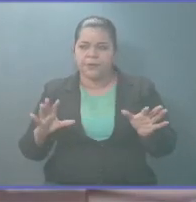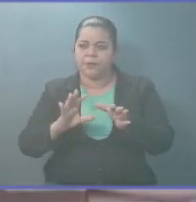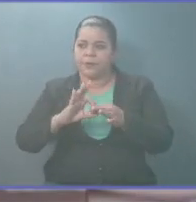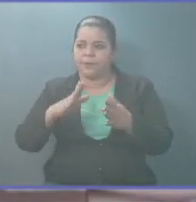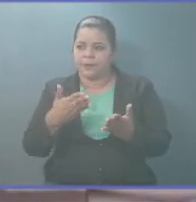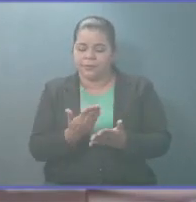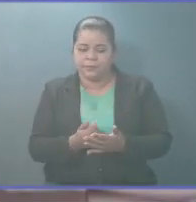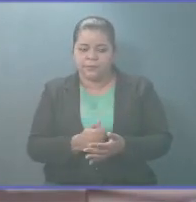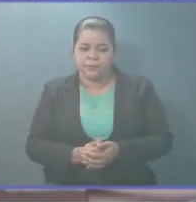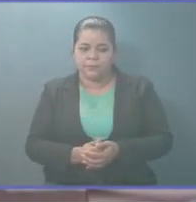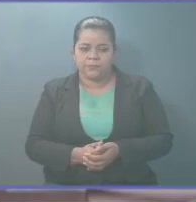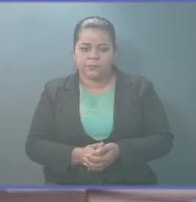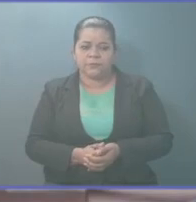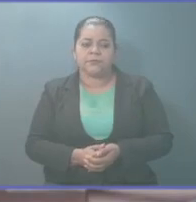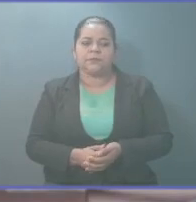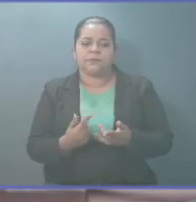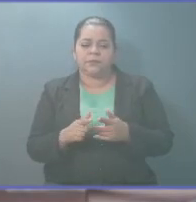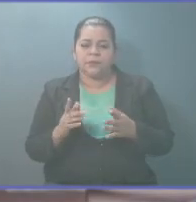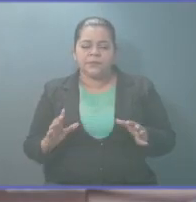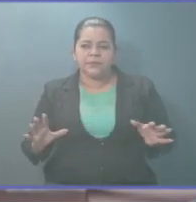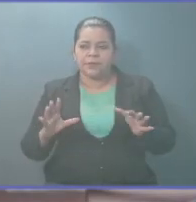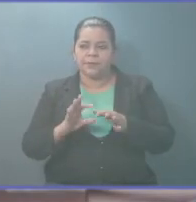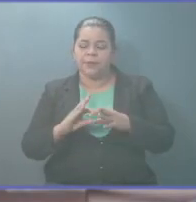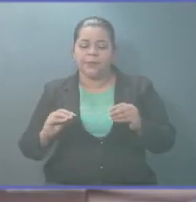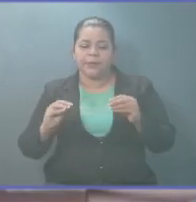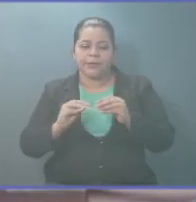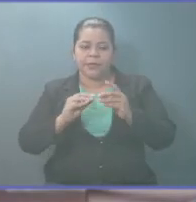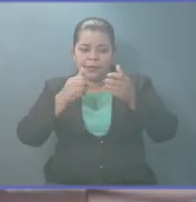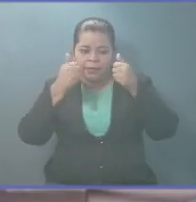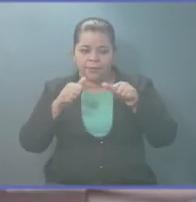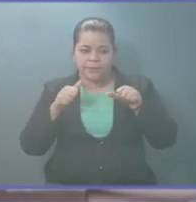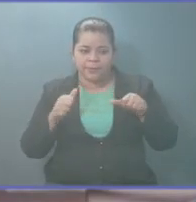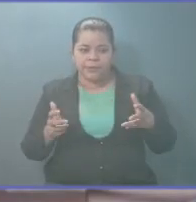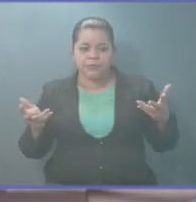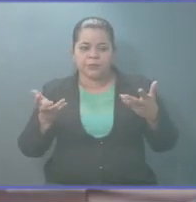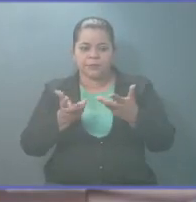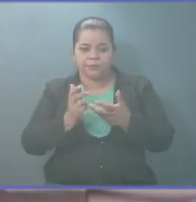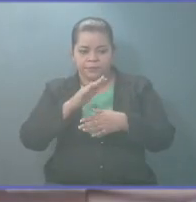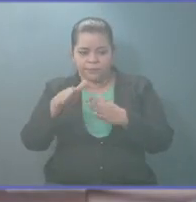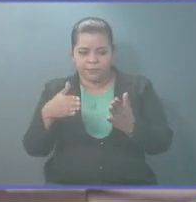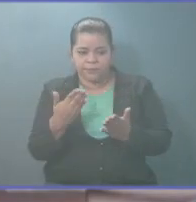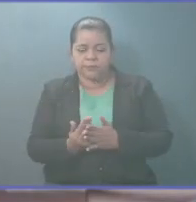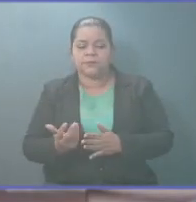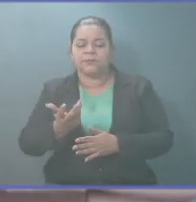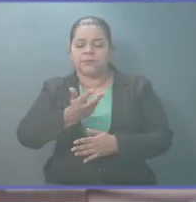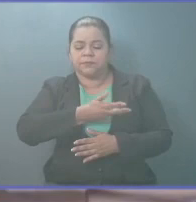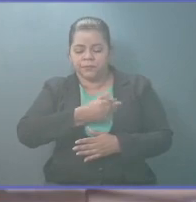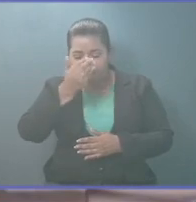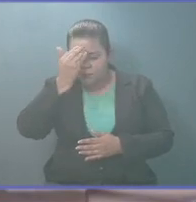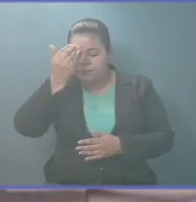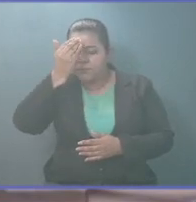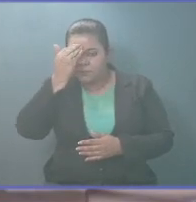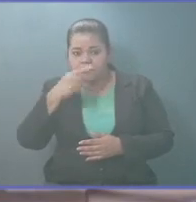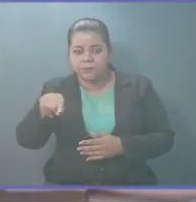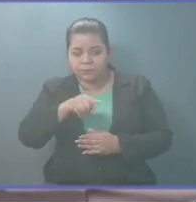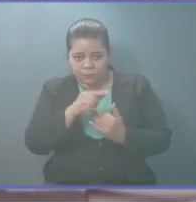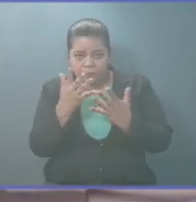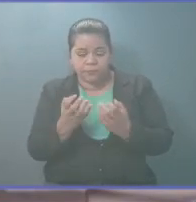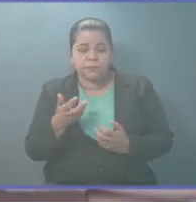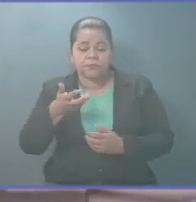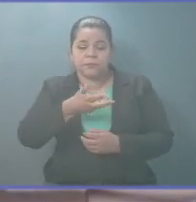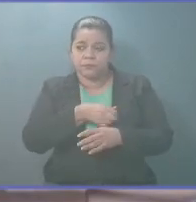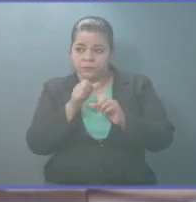argumentos, mi responsabilidad es plantear como legislador en representación de la persona con discapacidad esa aspiración,